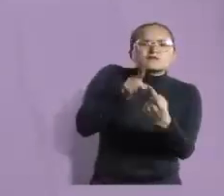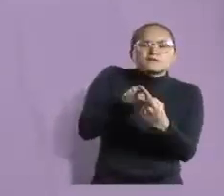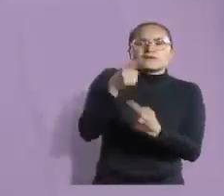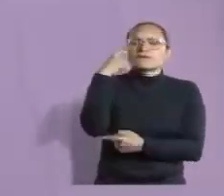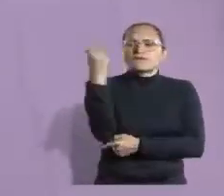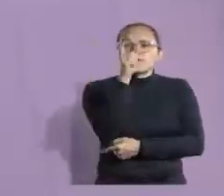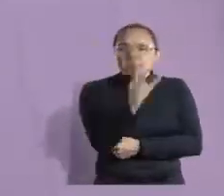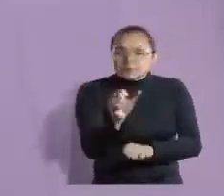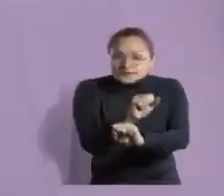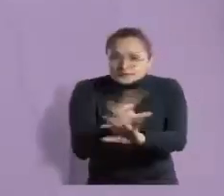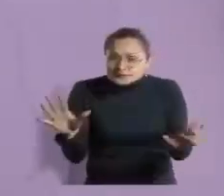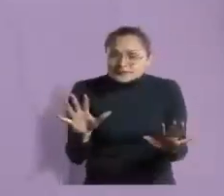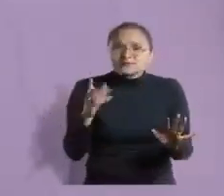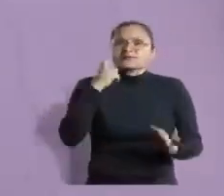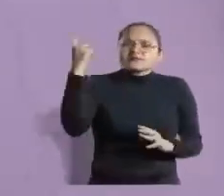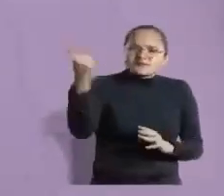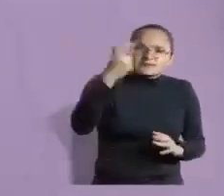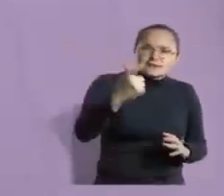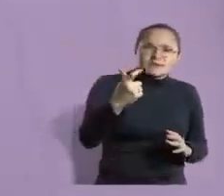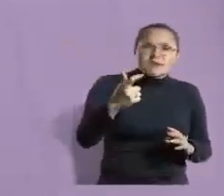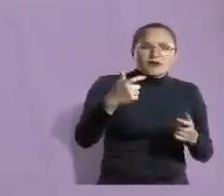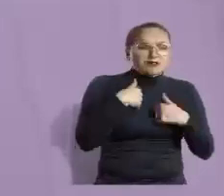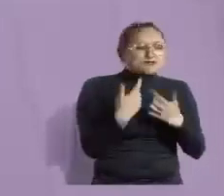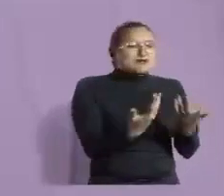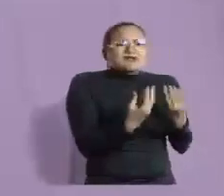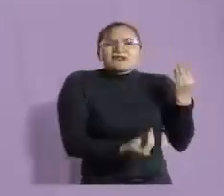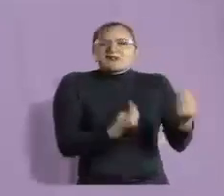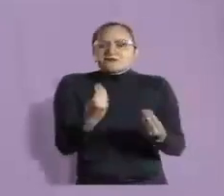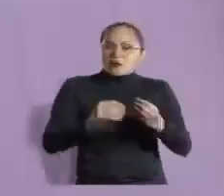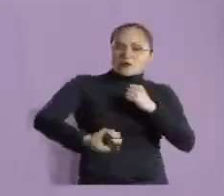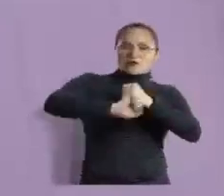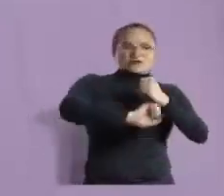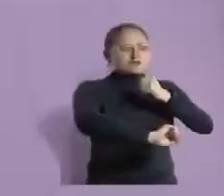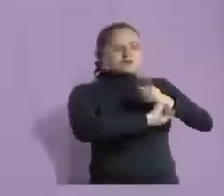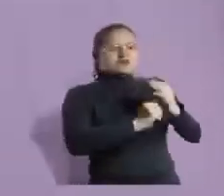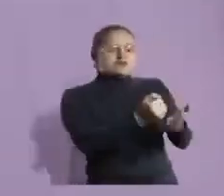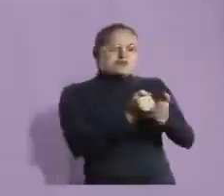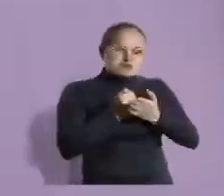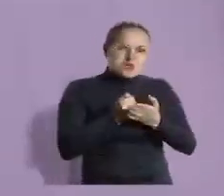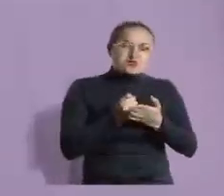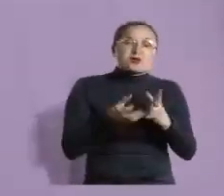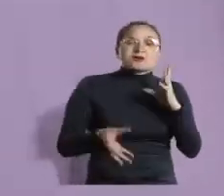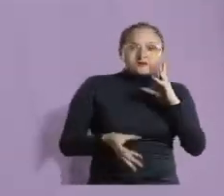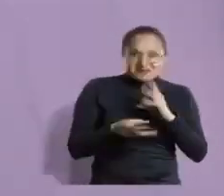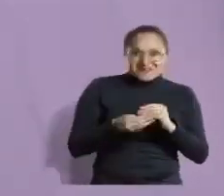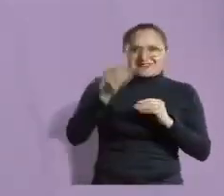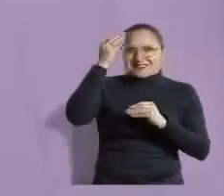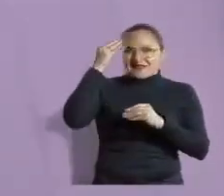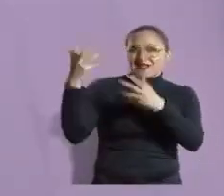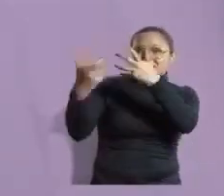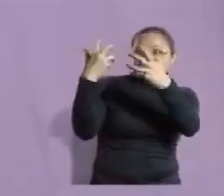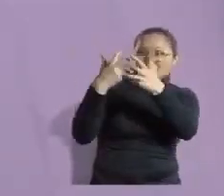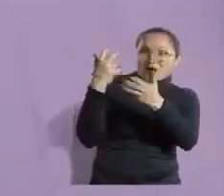y no sentirnos solos en este proceso de búsqueda con el fin de aportar al trabajo que está haciendo el sistema y